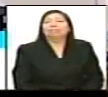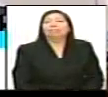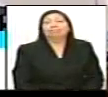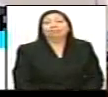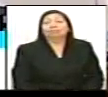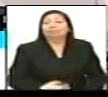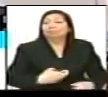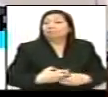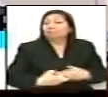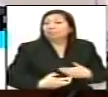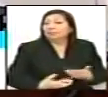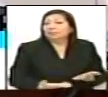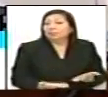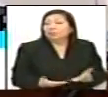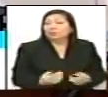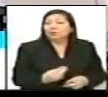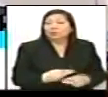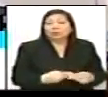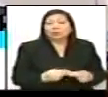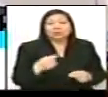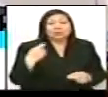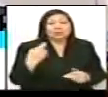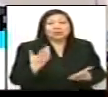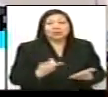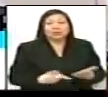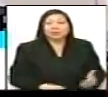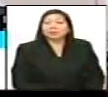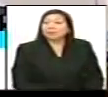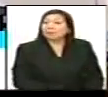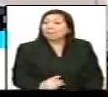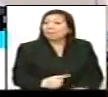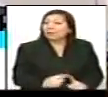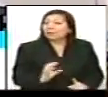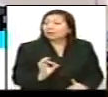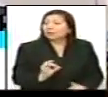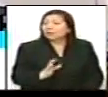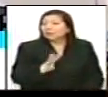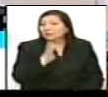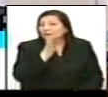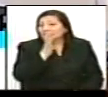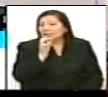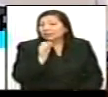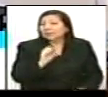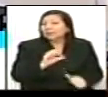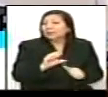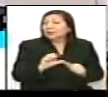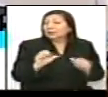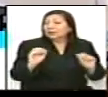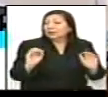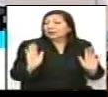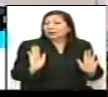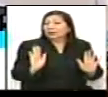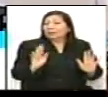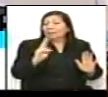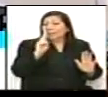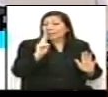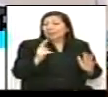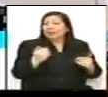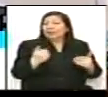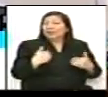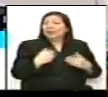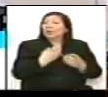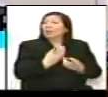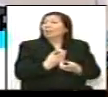para que no sea producto de un cubileteo político, pero no sé si en circunstancias, y el Perú todavía tiene